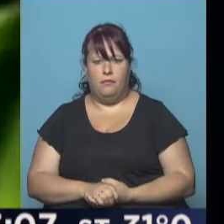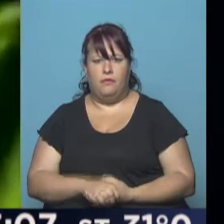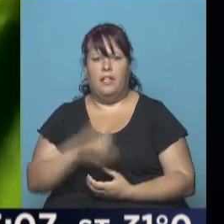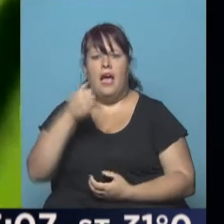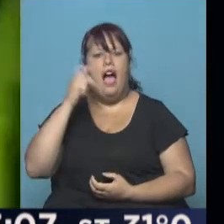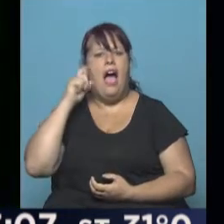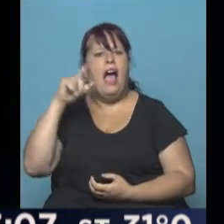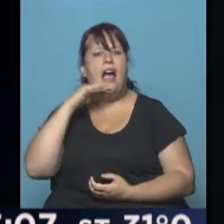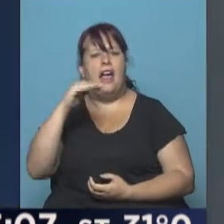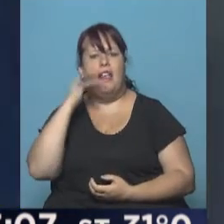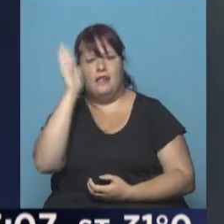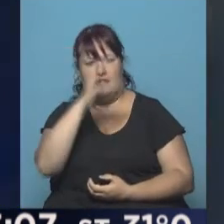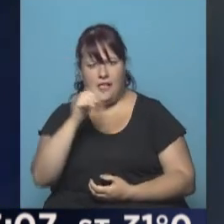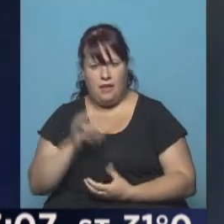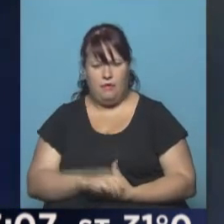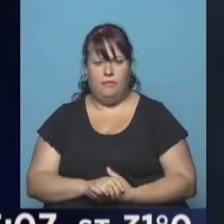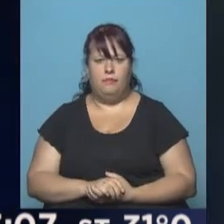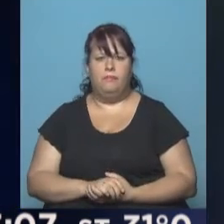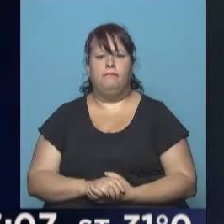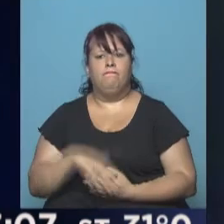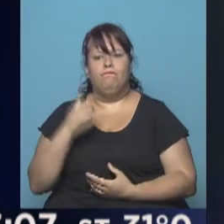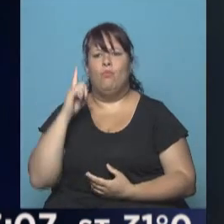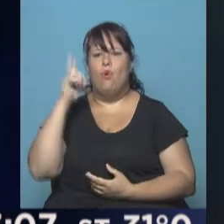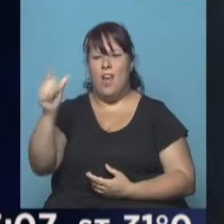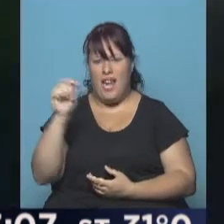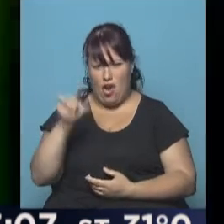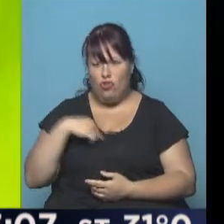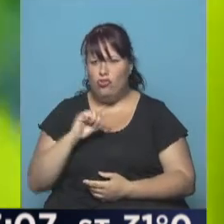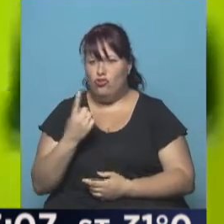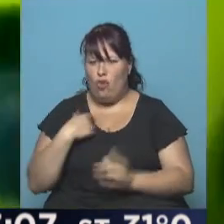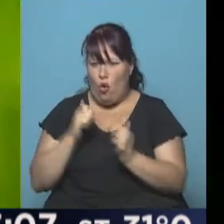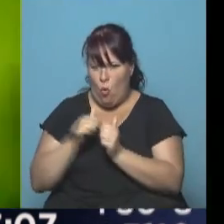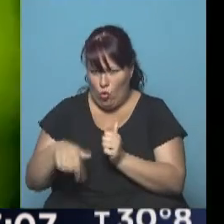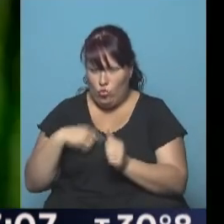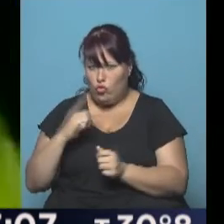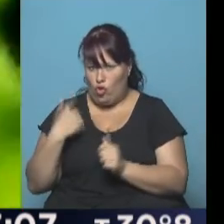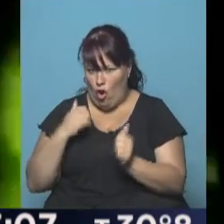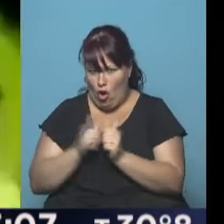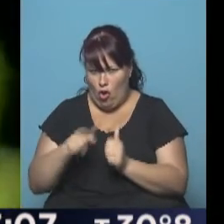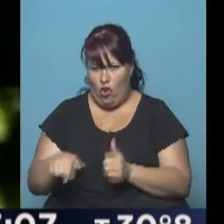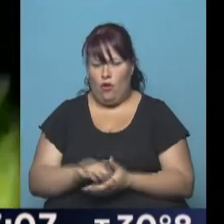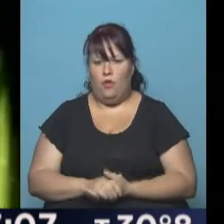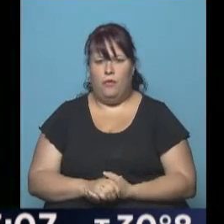¡Ángel! Ya, es que está muy distante mi coronel. Yo estoy solo con él por acá. Yo estoy solo con él.